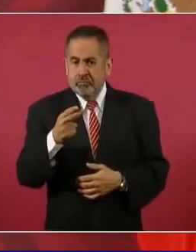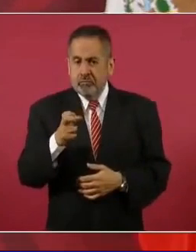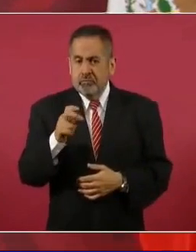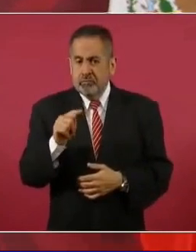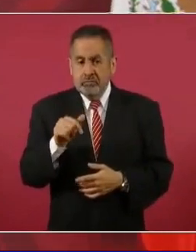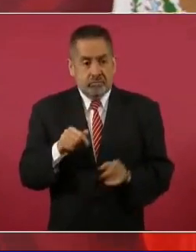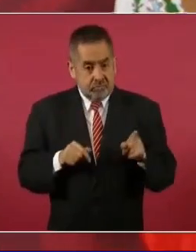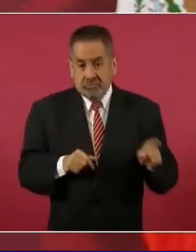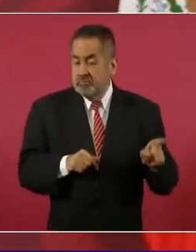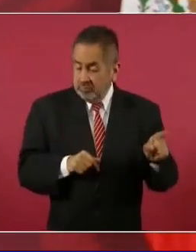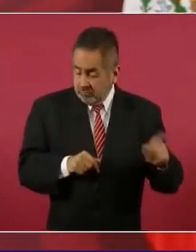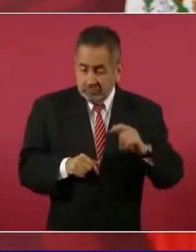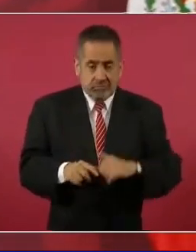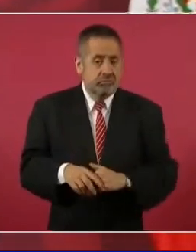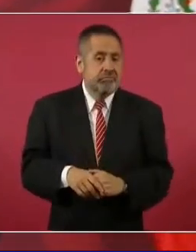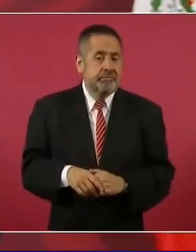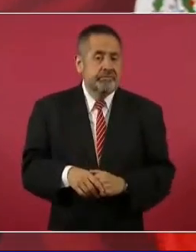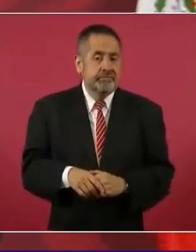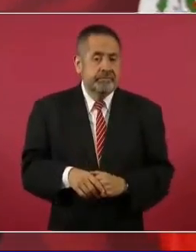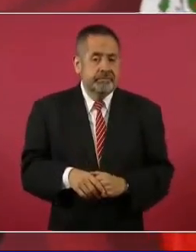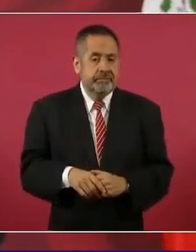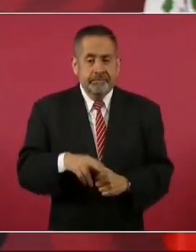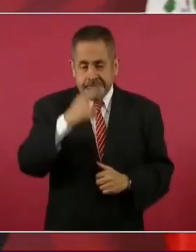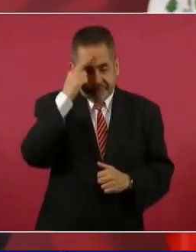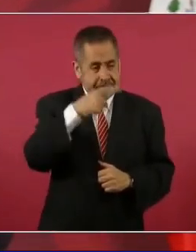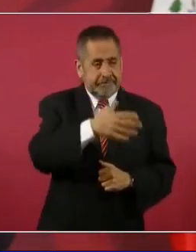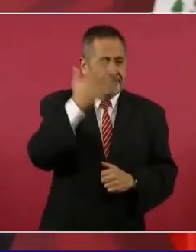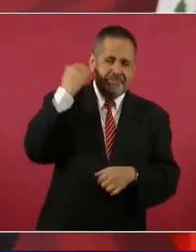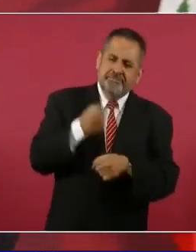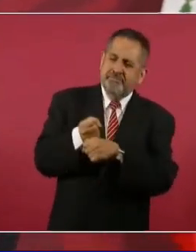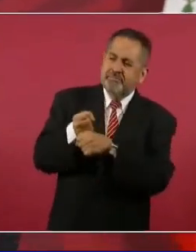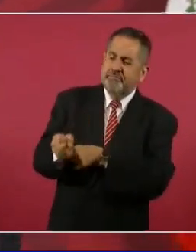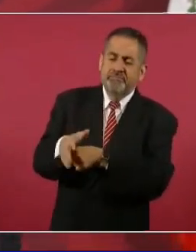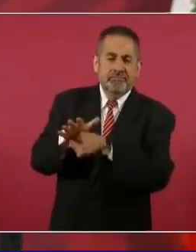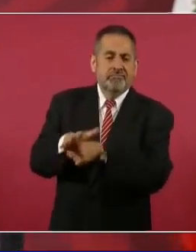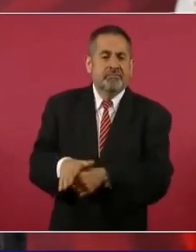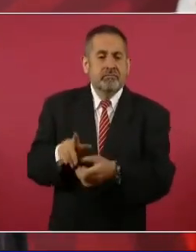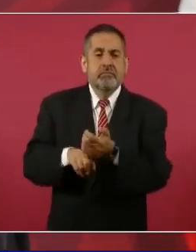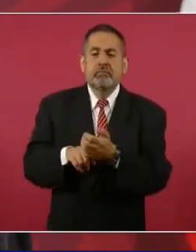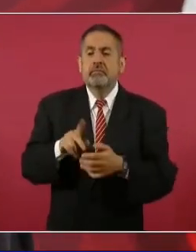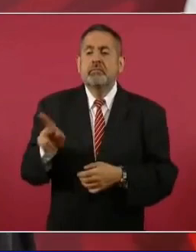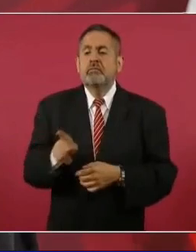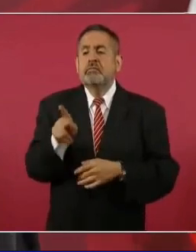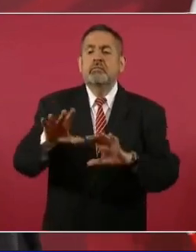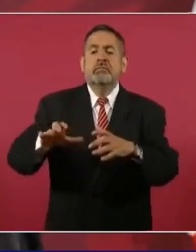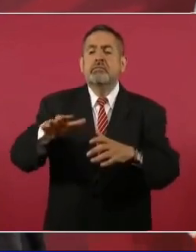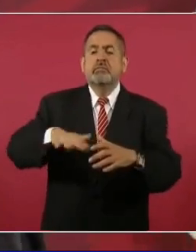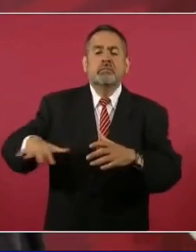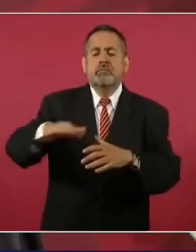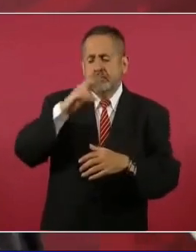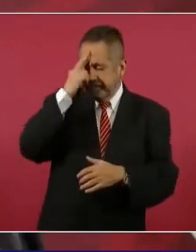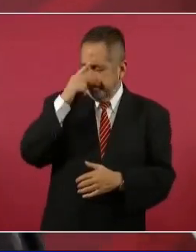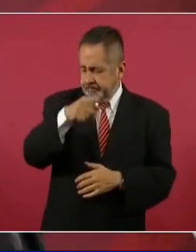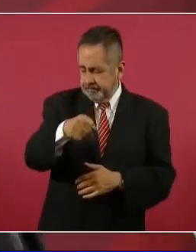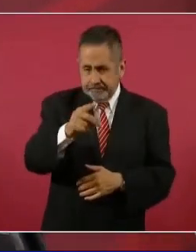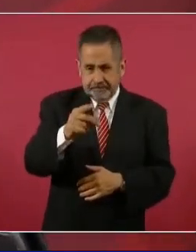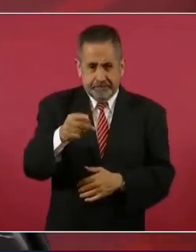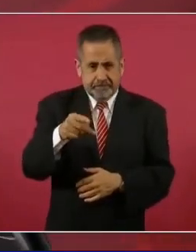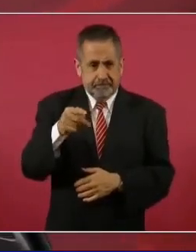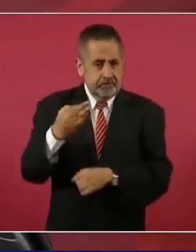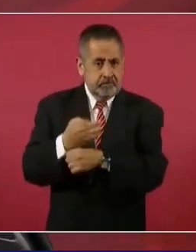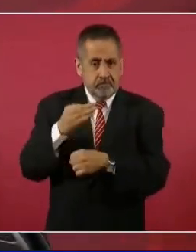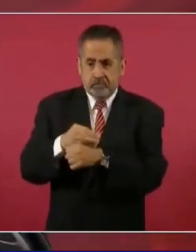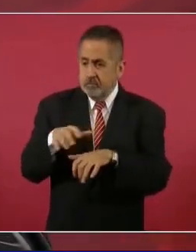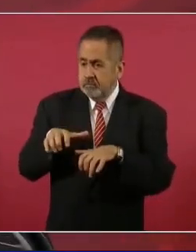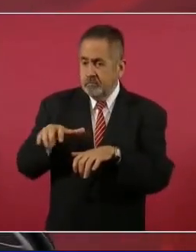Le tocó a él la represión de uno de los pueblos que ahora son de los